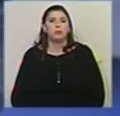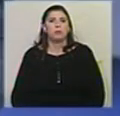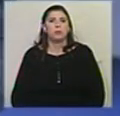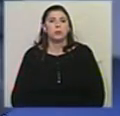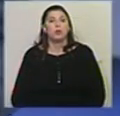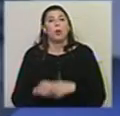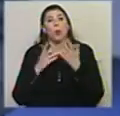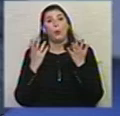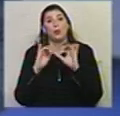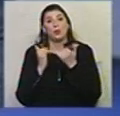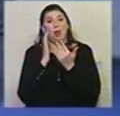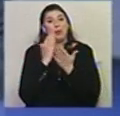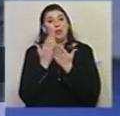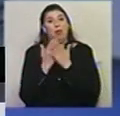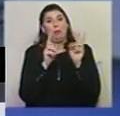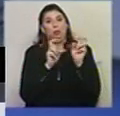Quedó presentado el tema, señores.